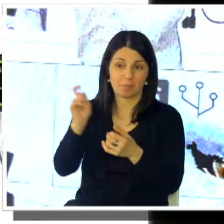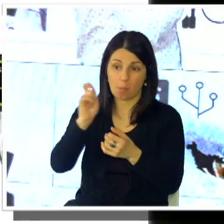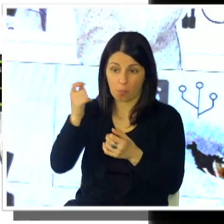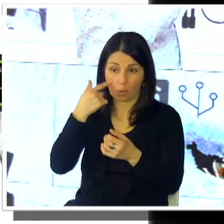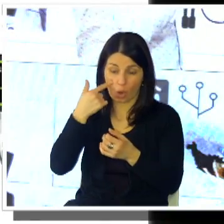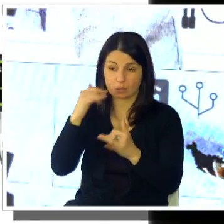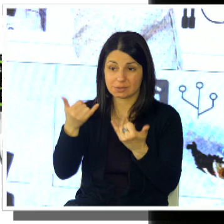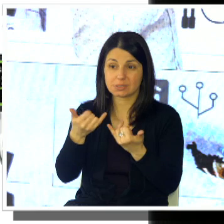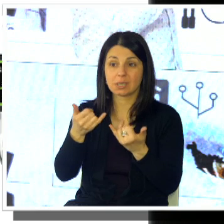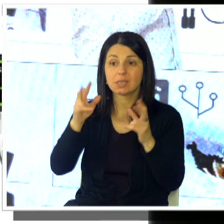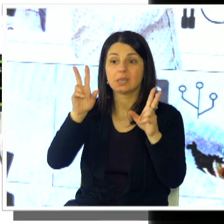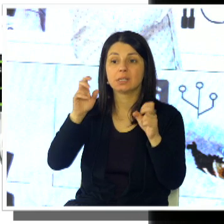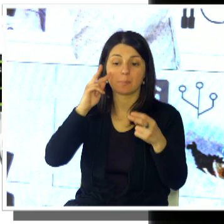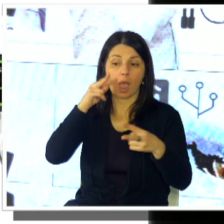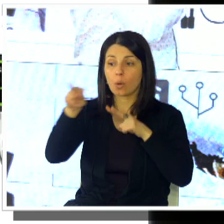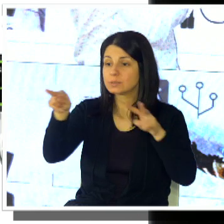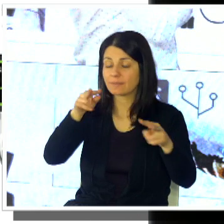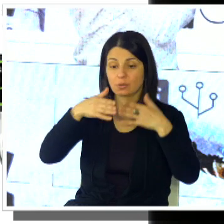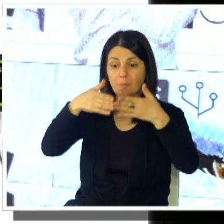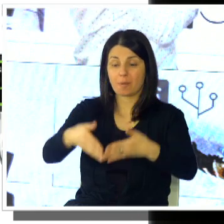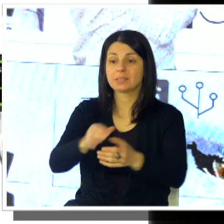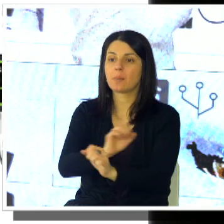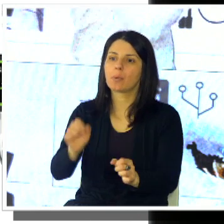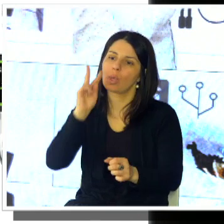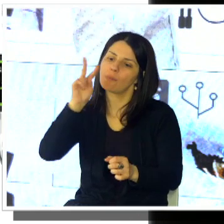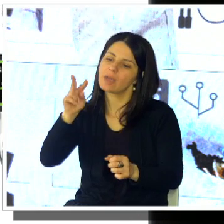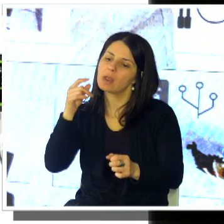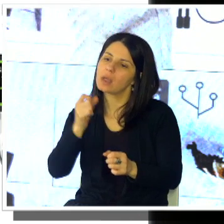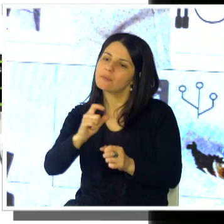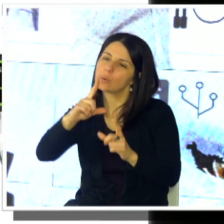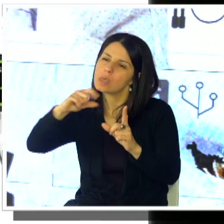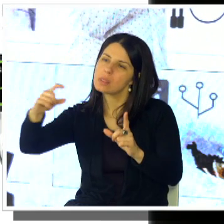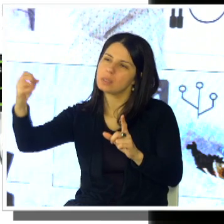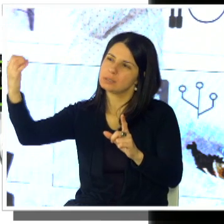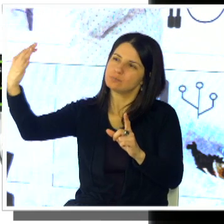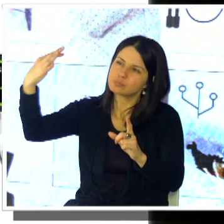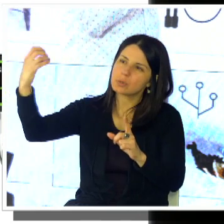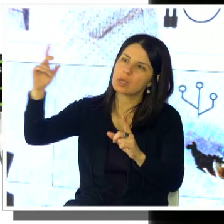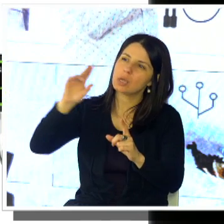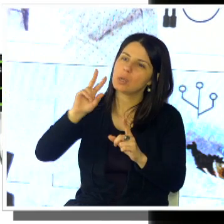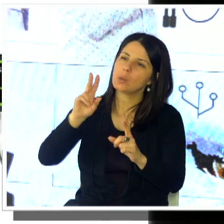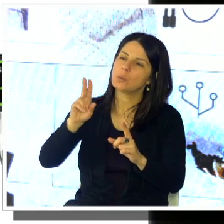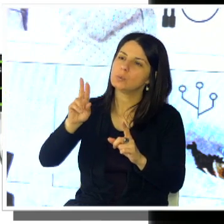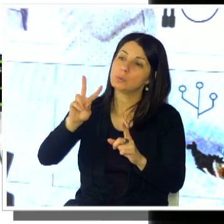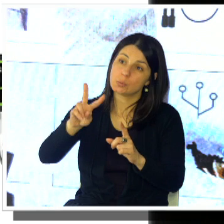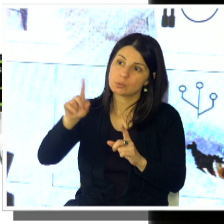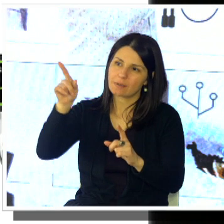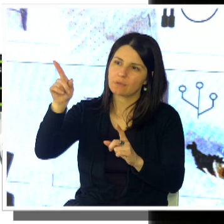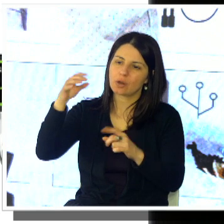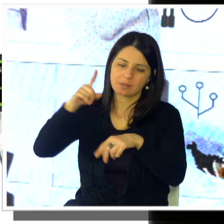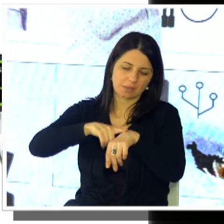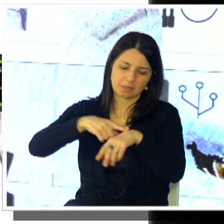algunos de ellos, es el Observatorio de Playas, donde uno puede consultar el índice de radiación ultravioleta en tiempo real gracias a la conexión